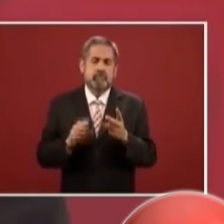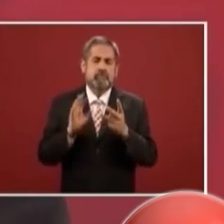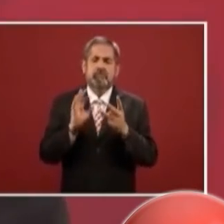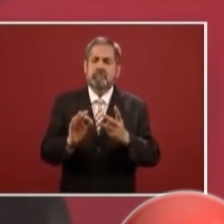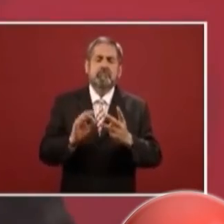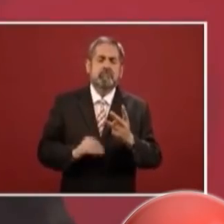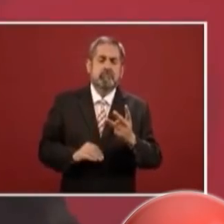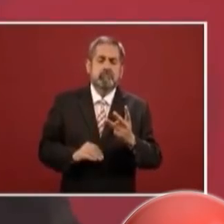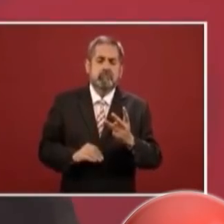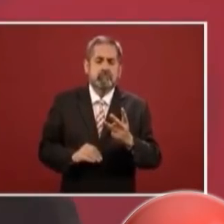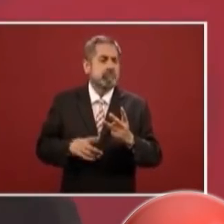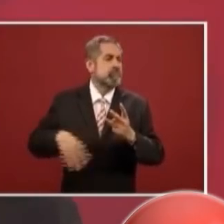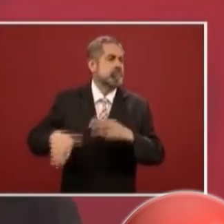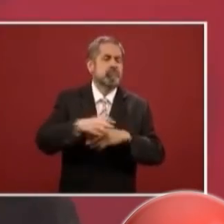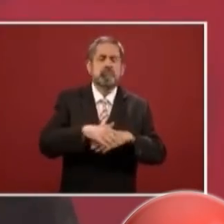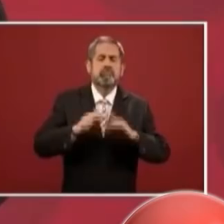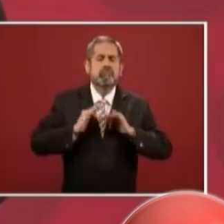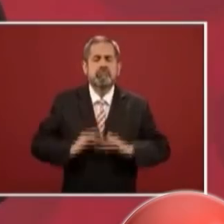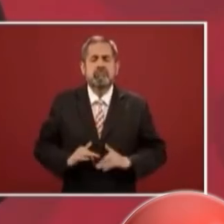hay tranquilidad.